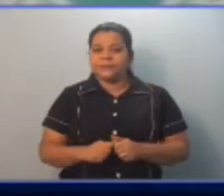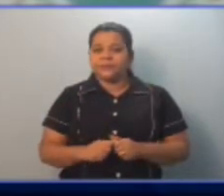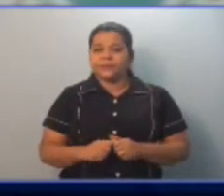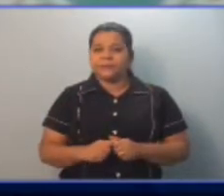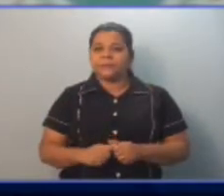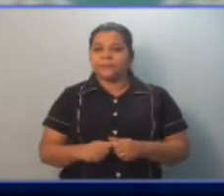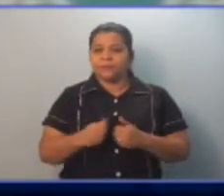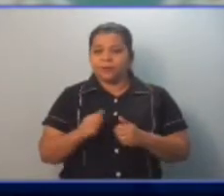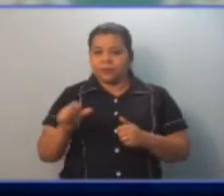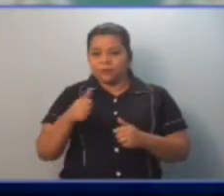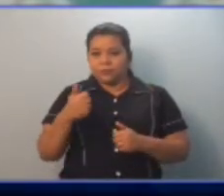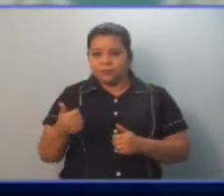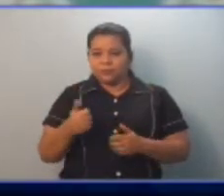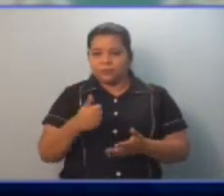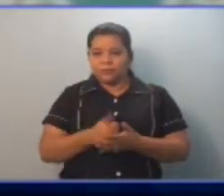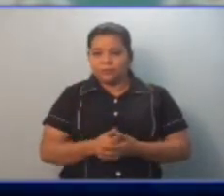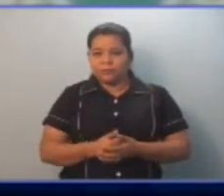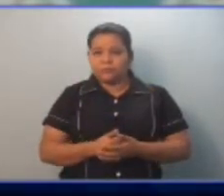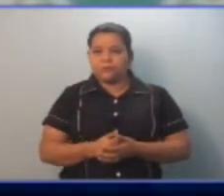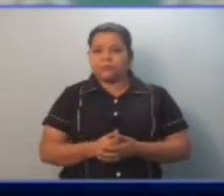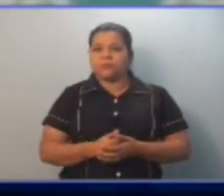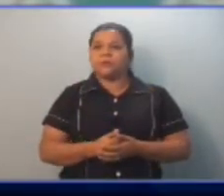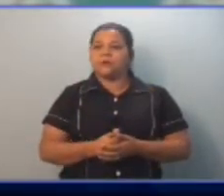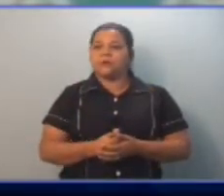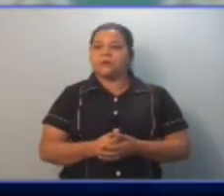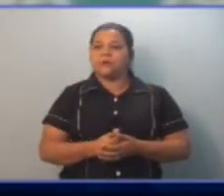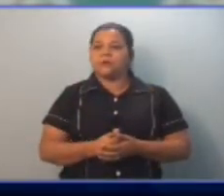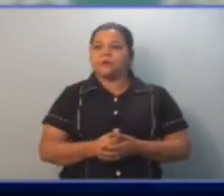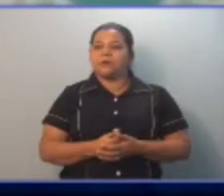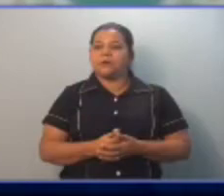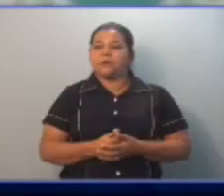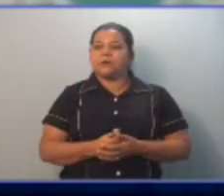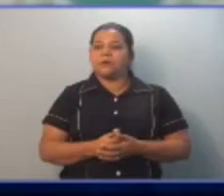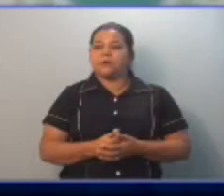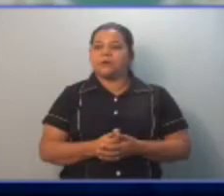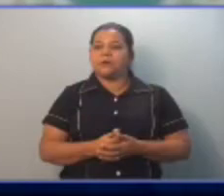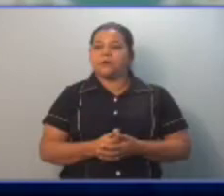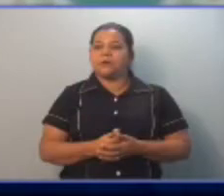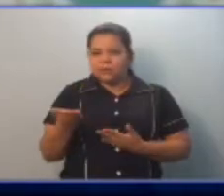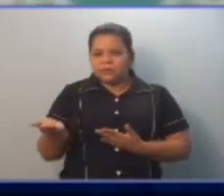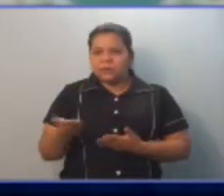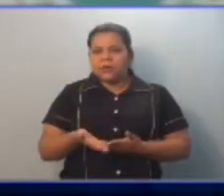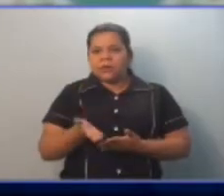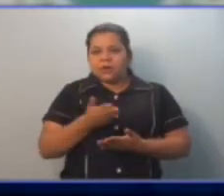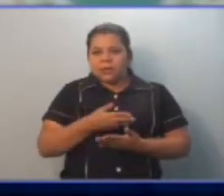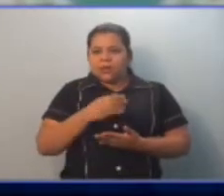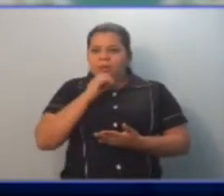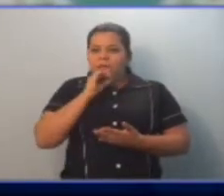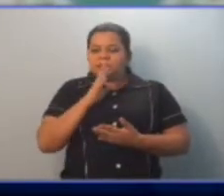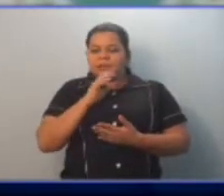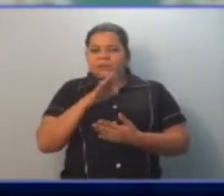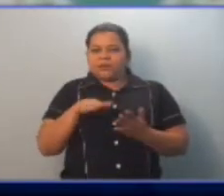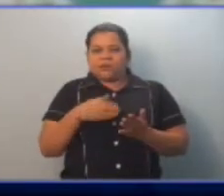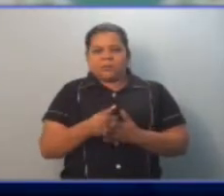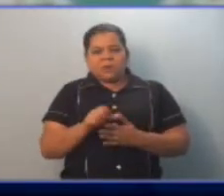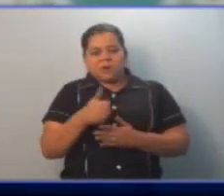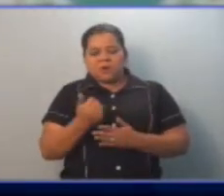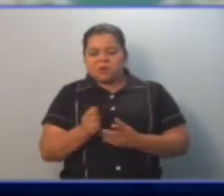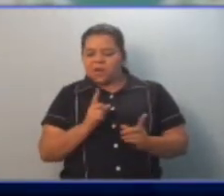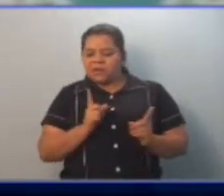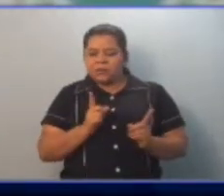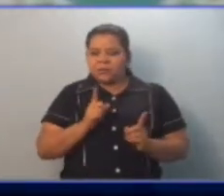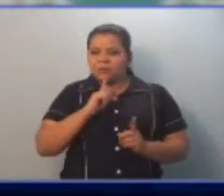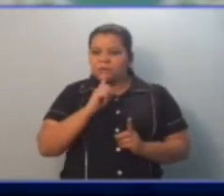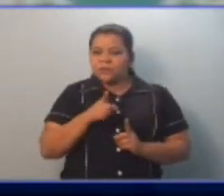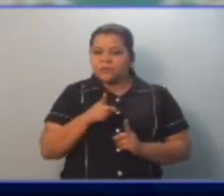terminar con otra vida, digamos? Porque existen figuras penales como la no exigibilidad de otra conducta que hacen que un